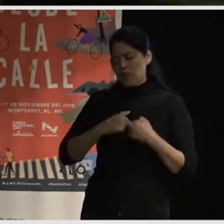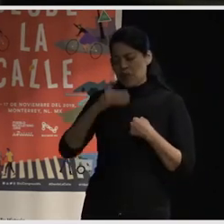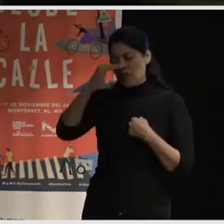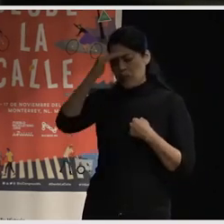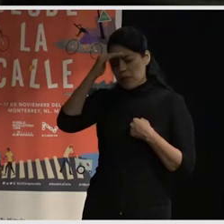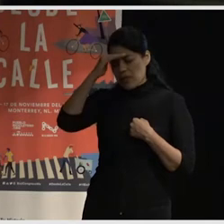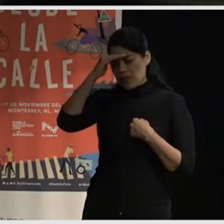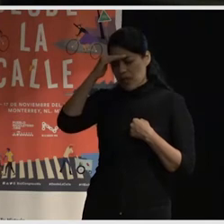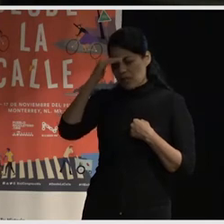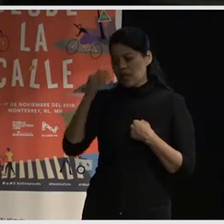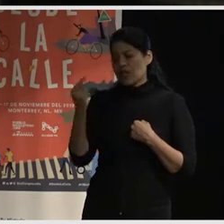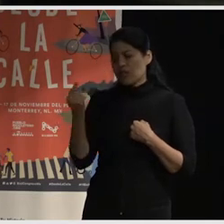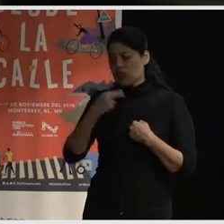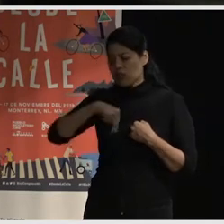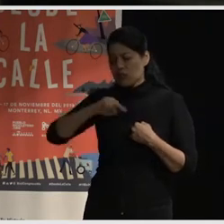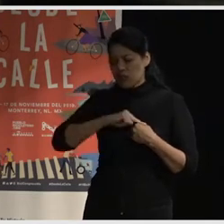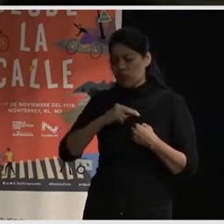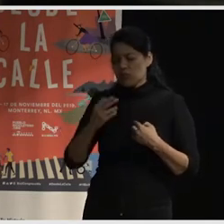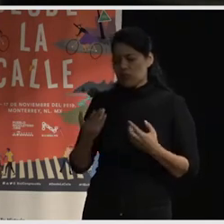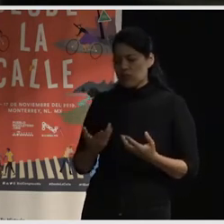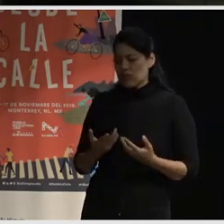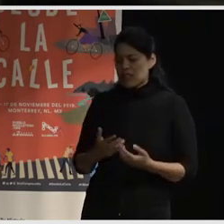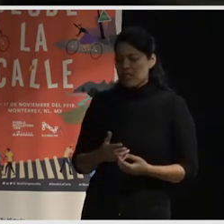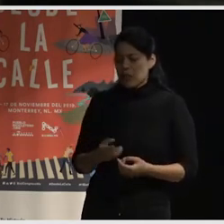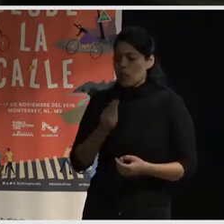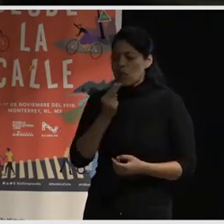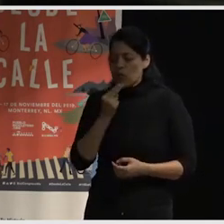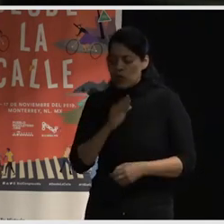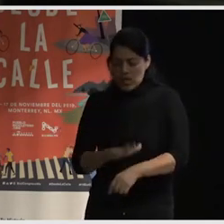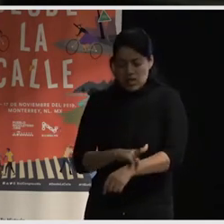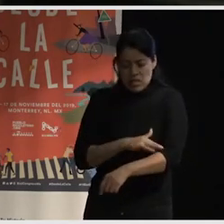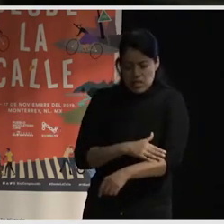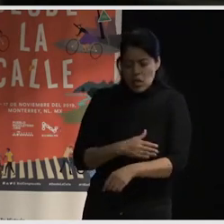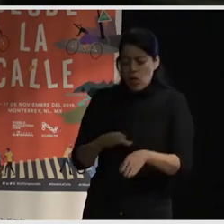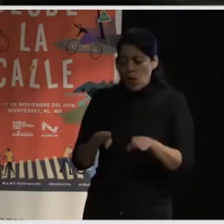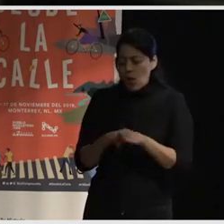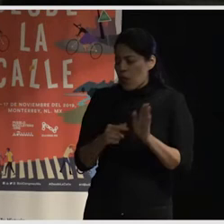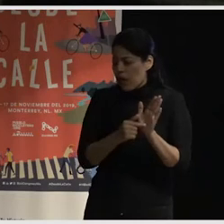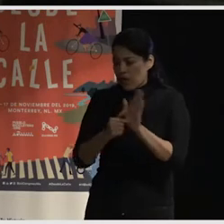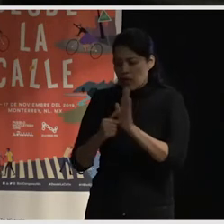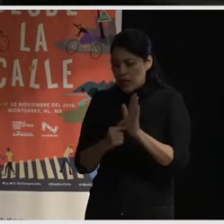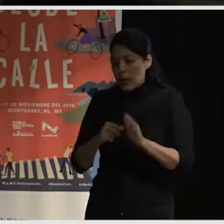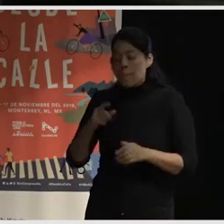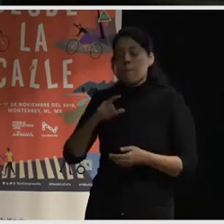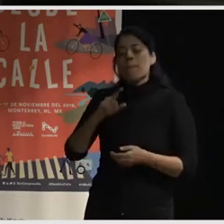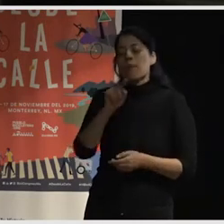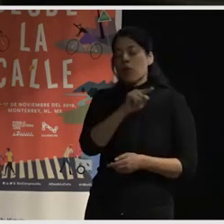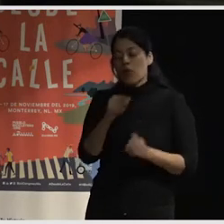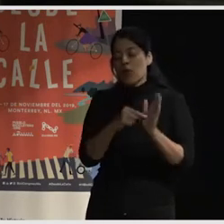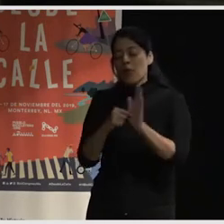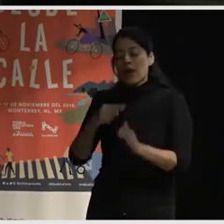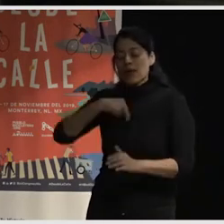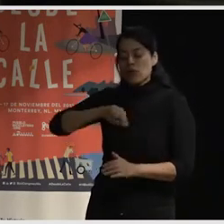este tema de que tanto estamos usando los sentimientos o apelando a los sentimientos como lo hace la publicidad para que consumamos pero